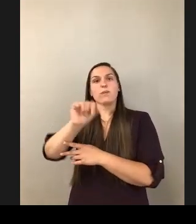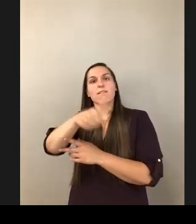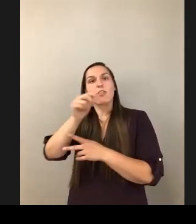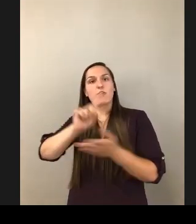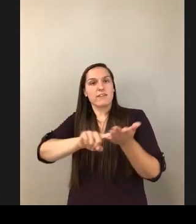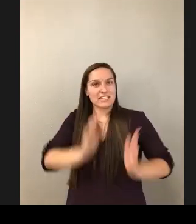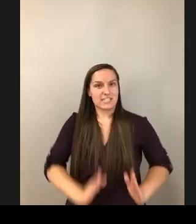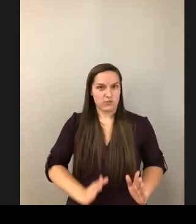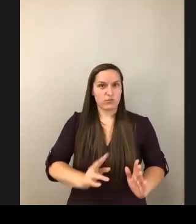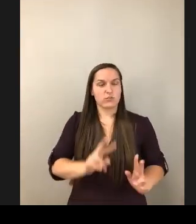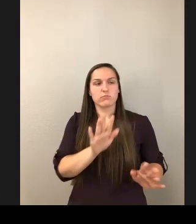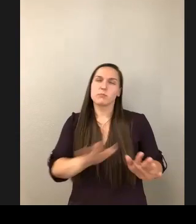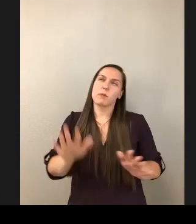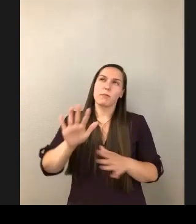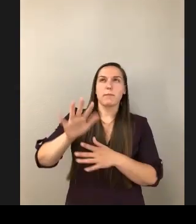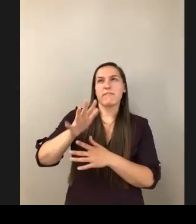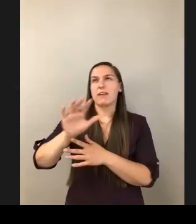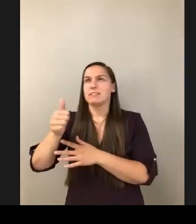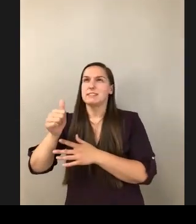los investigadores,